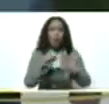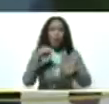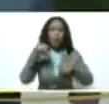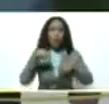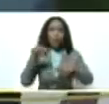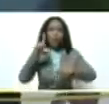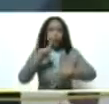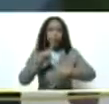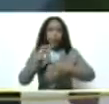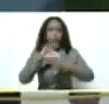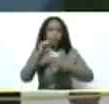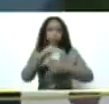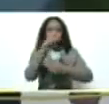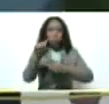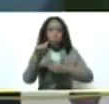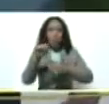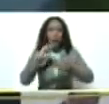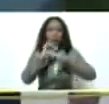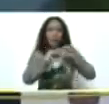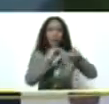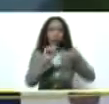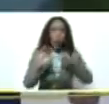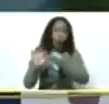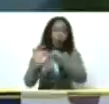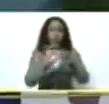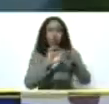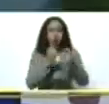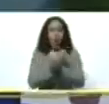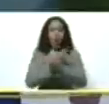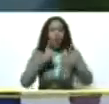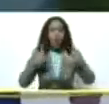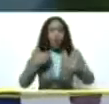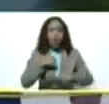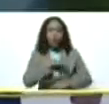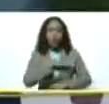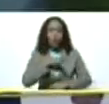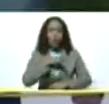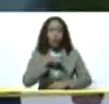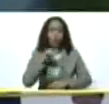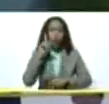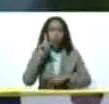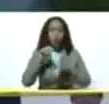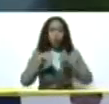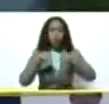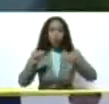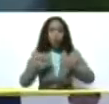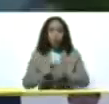y del Caribe. Es el siglo de la unión y la liberación de todo un continente.